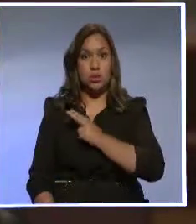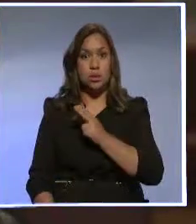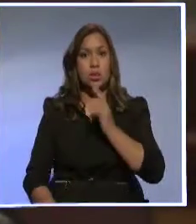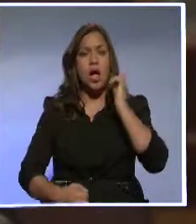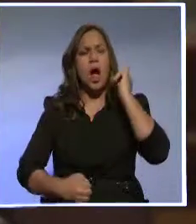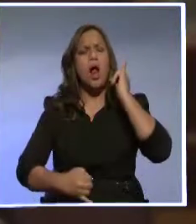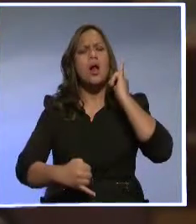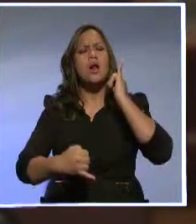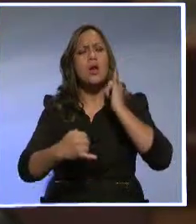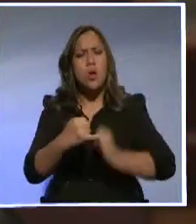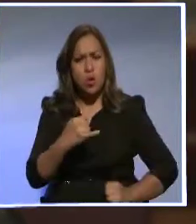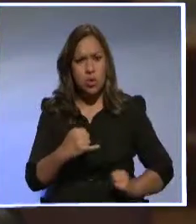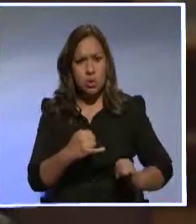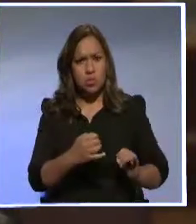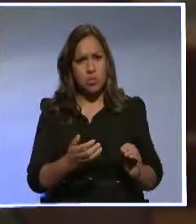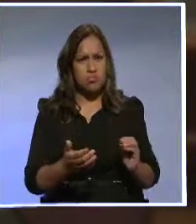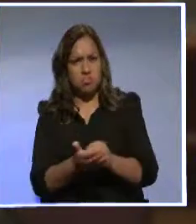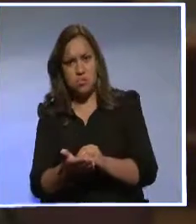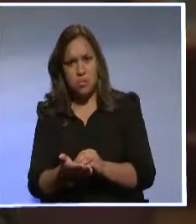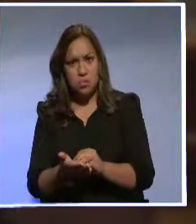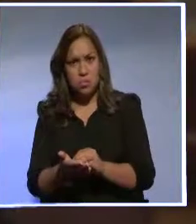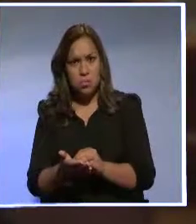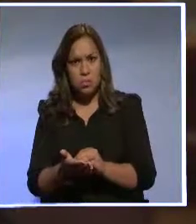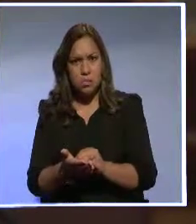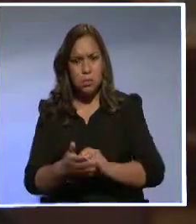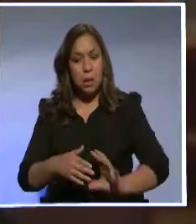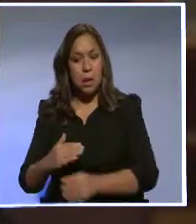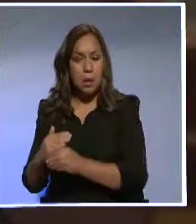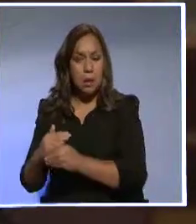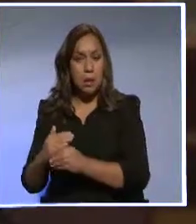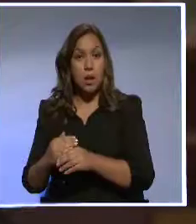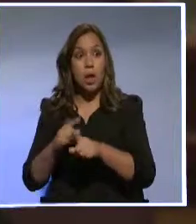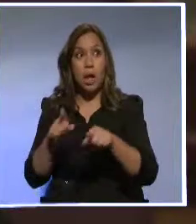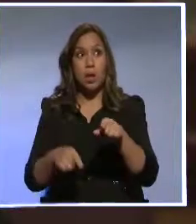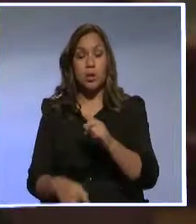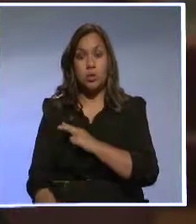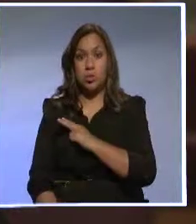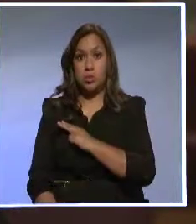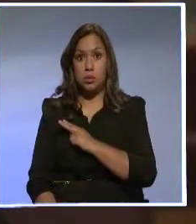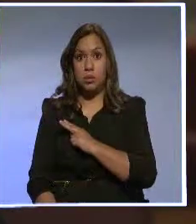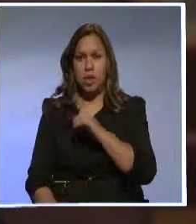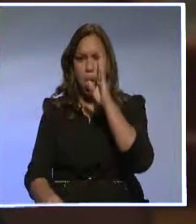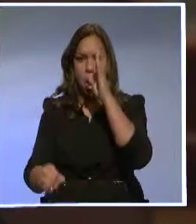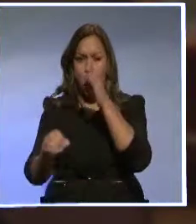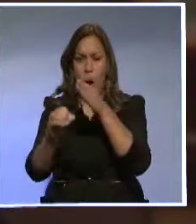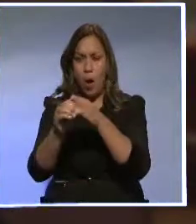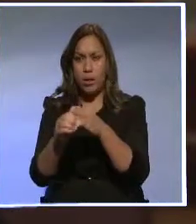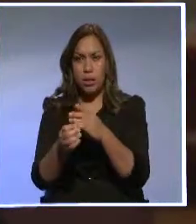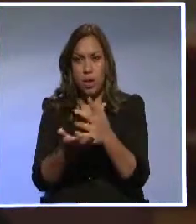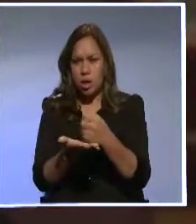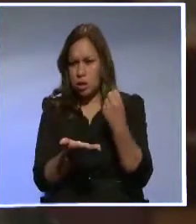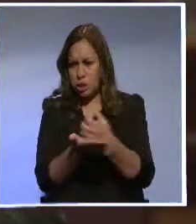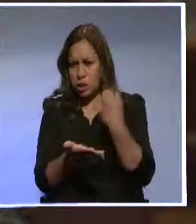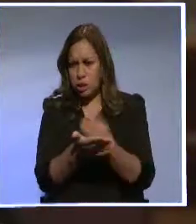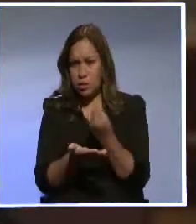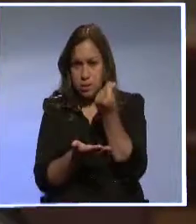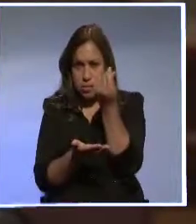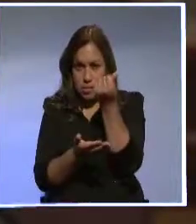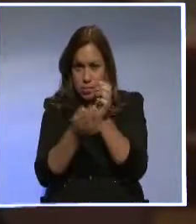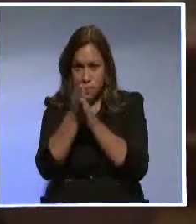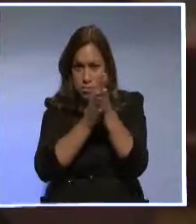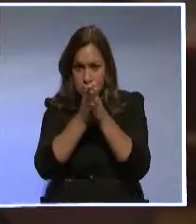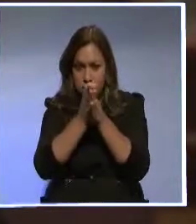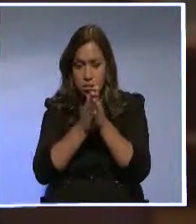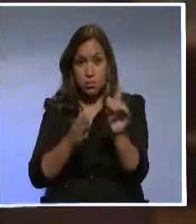que había que impedir que si estas universidades tengan fines de lucro cuando efectivamente ninguna